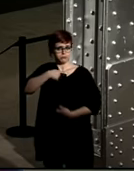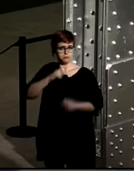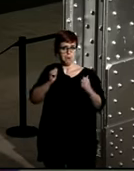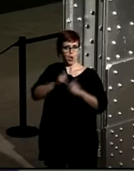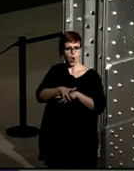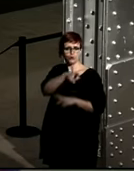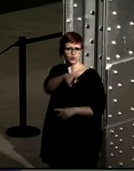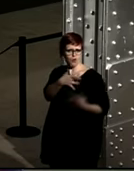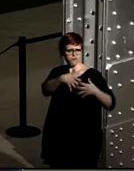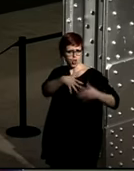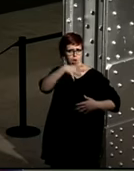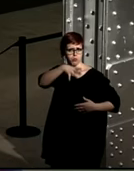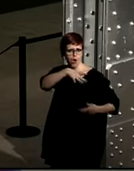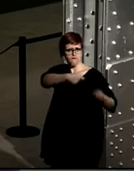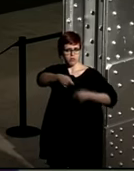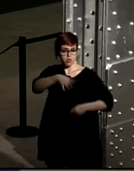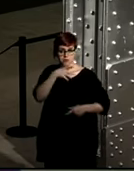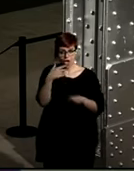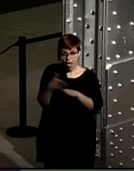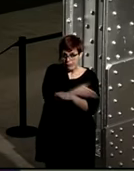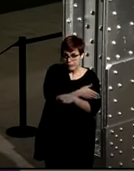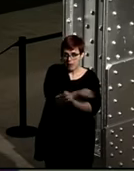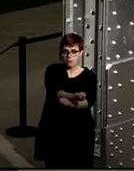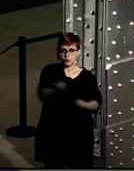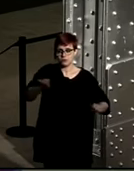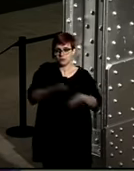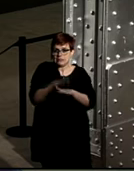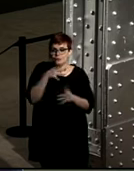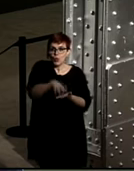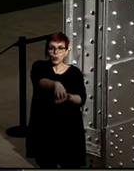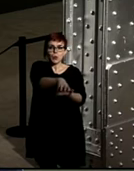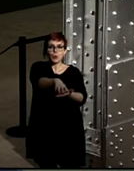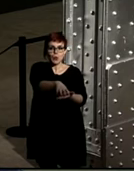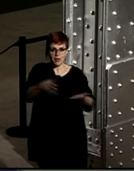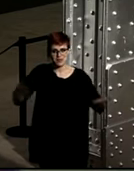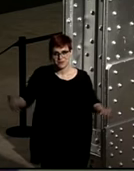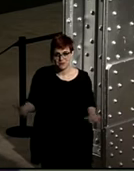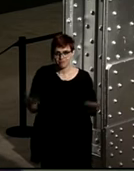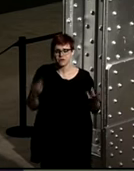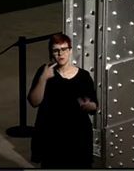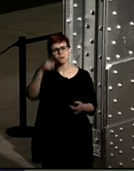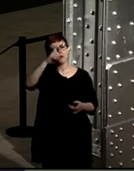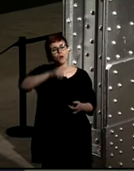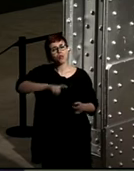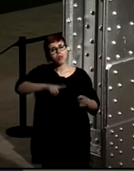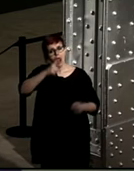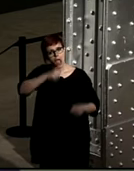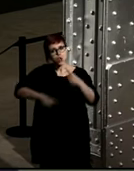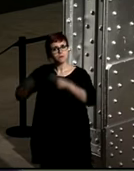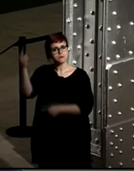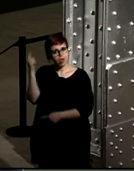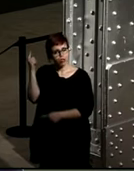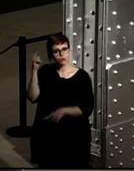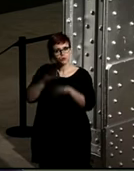qué tu película ha funcionado. Antes es que es muy, muy incierto. Es que yo estuve el año pasado